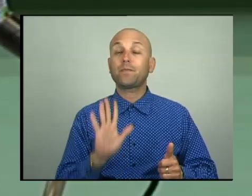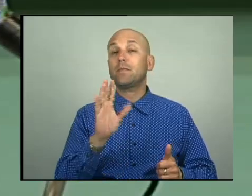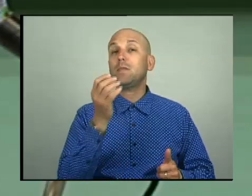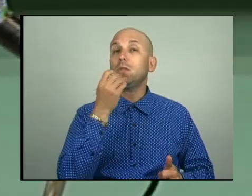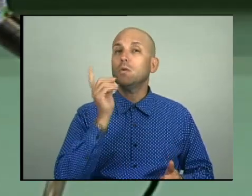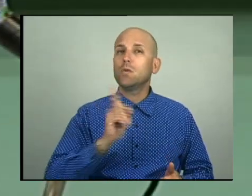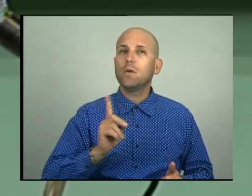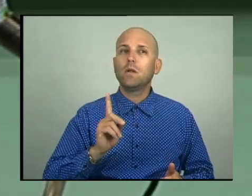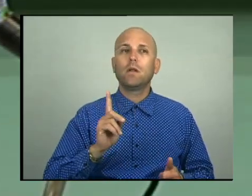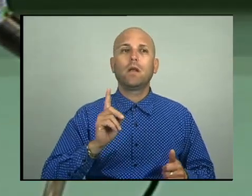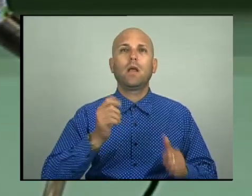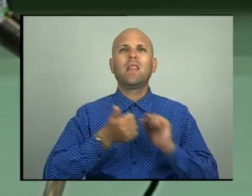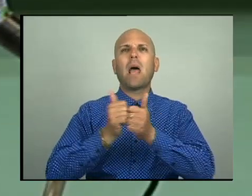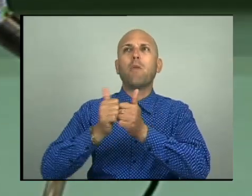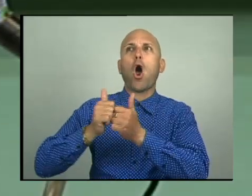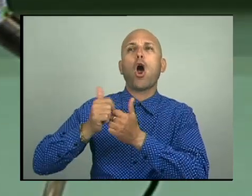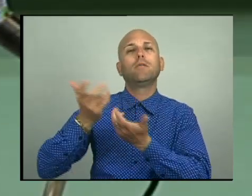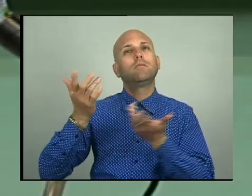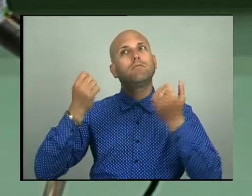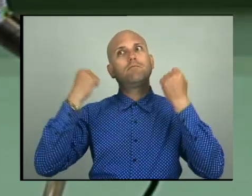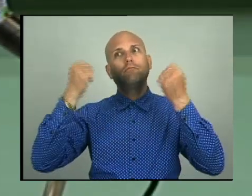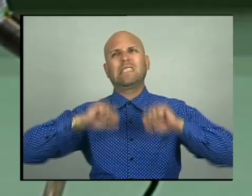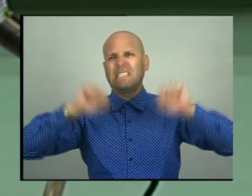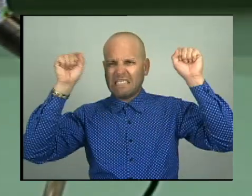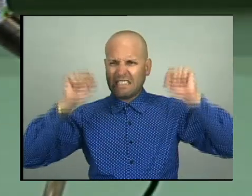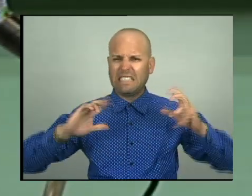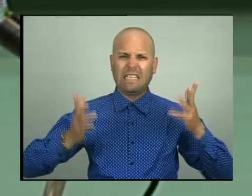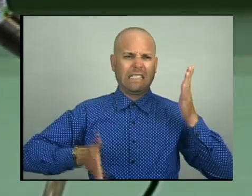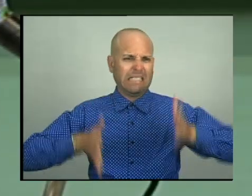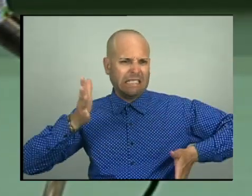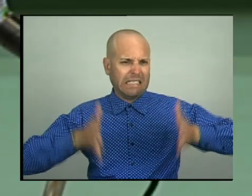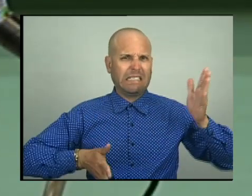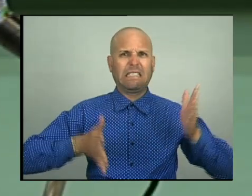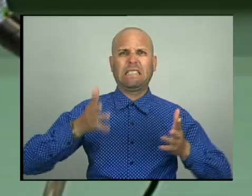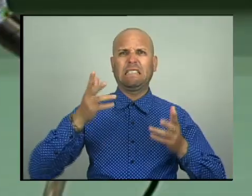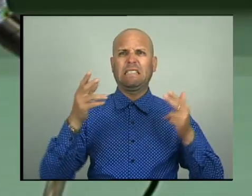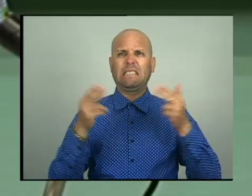hacer atletas, pero algunos pueden inclusive